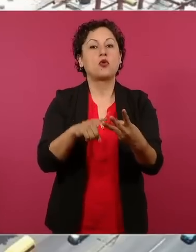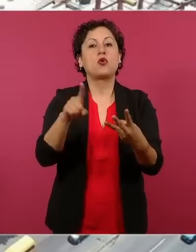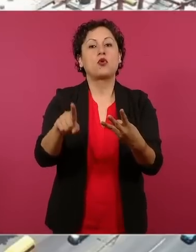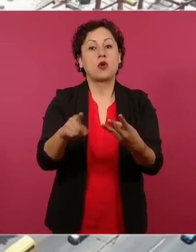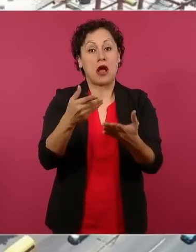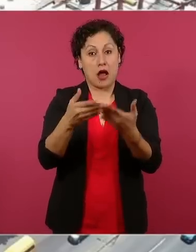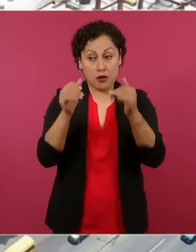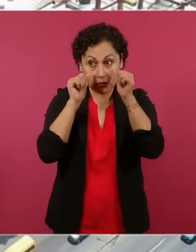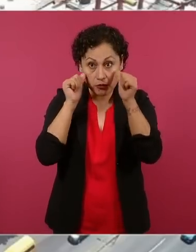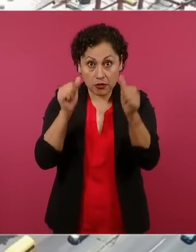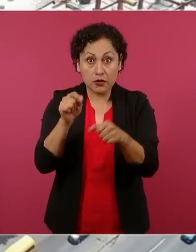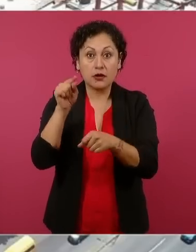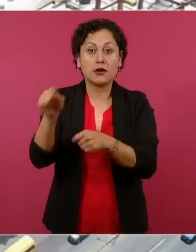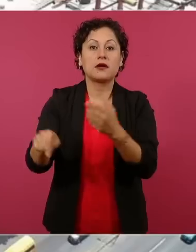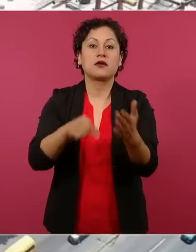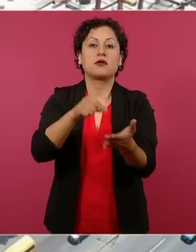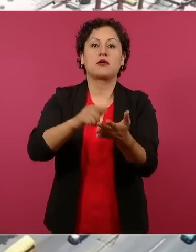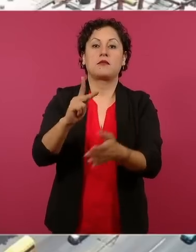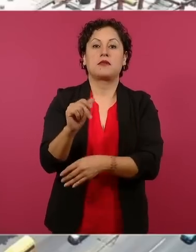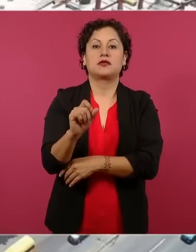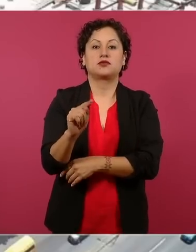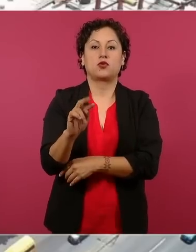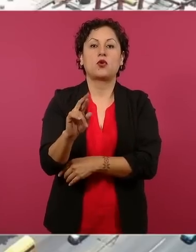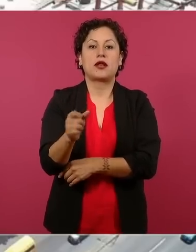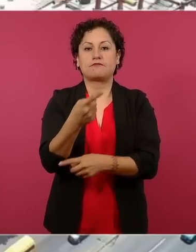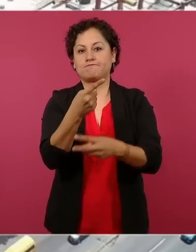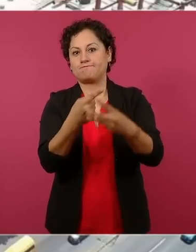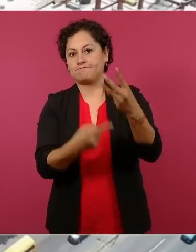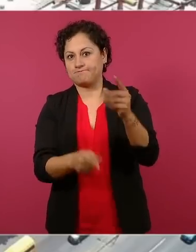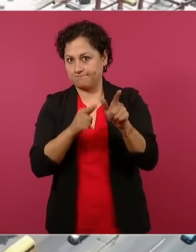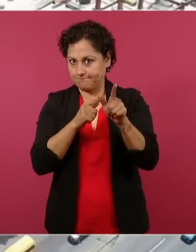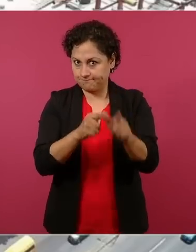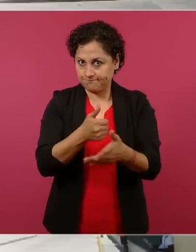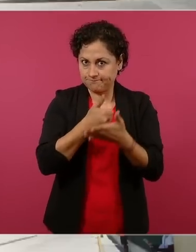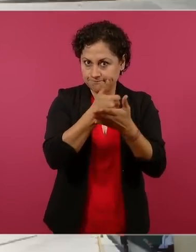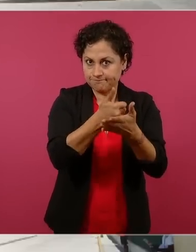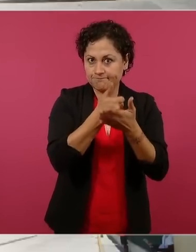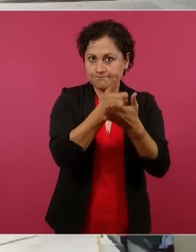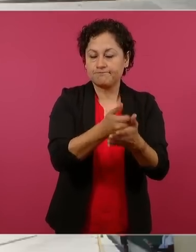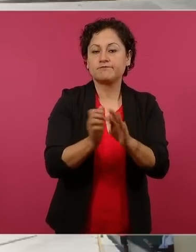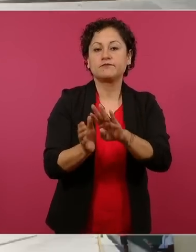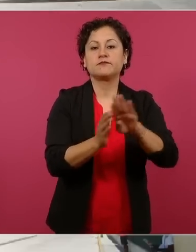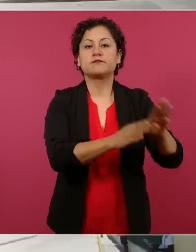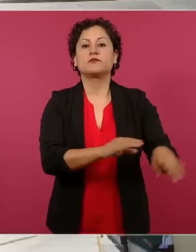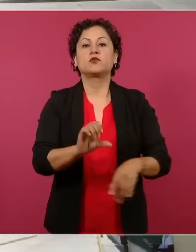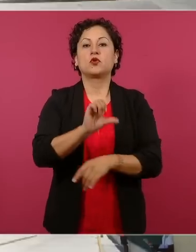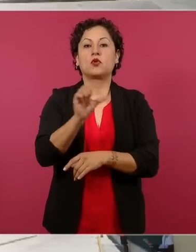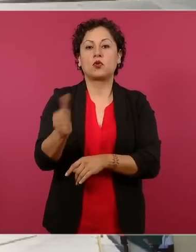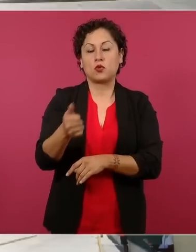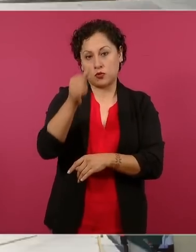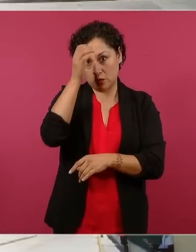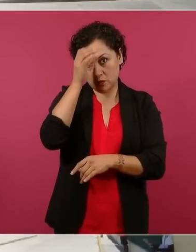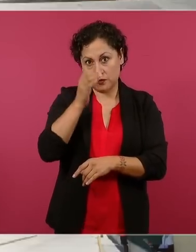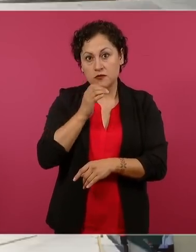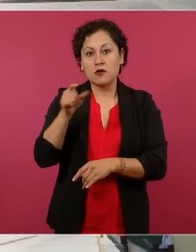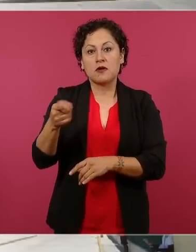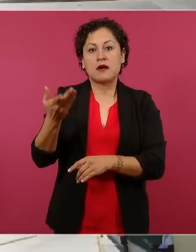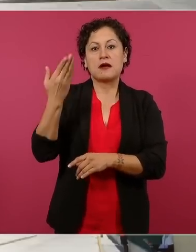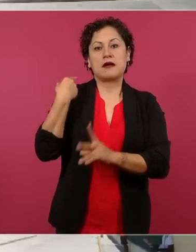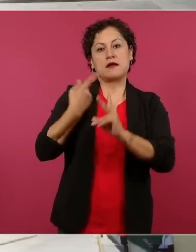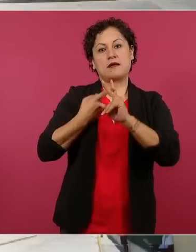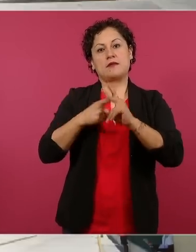atención médica de La Pastora. También en Coahuila hubo problemas al inicio de la